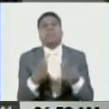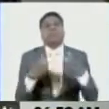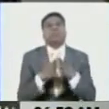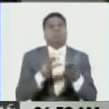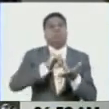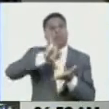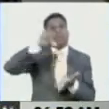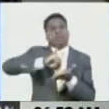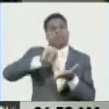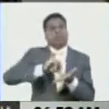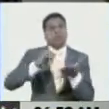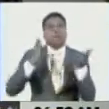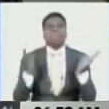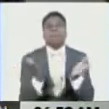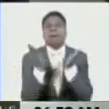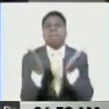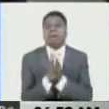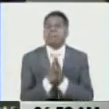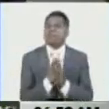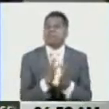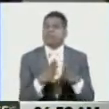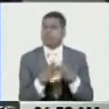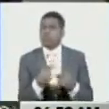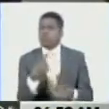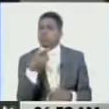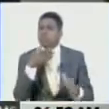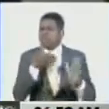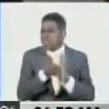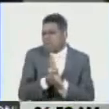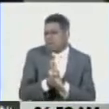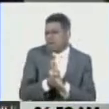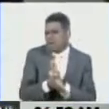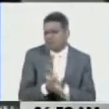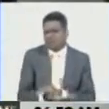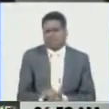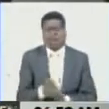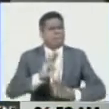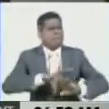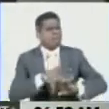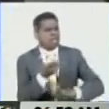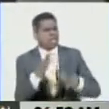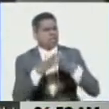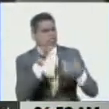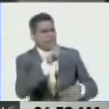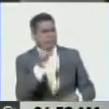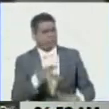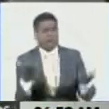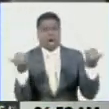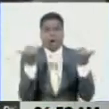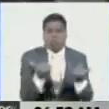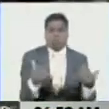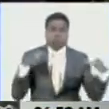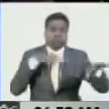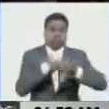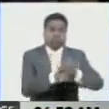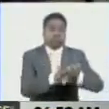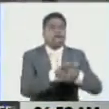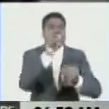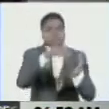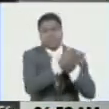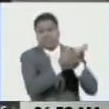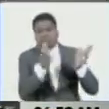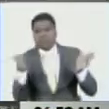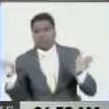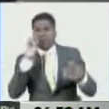usted hacía referencia en el bloque anterior? ¿Qué argumentos tiene el pueblo venezolano para el día de hoy concentrarse, y no solamente hoy, sino de aquí en adelante,